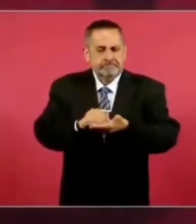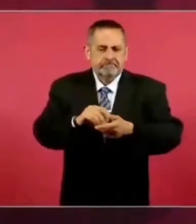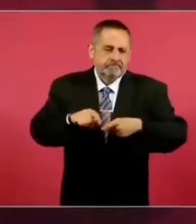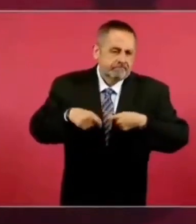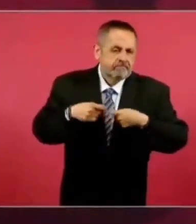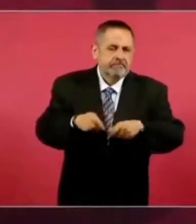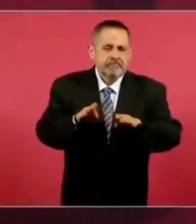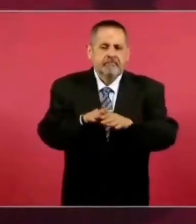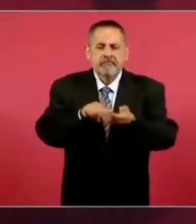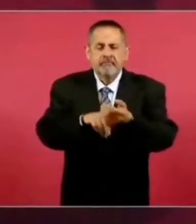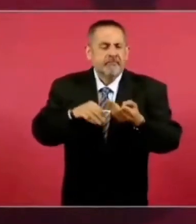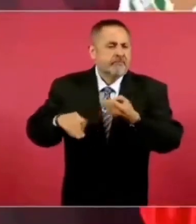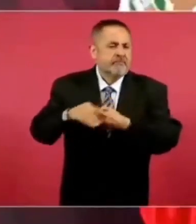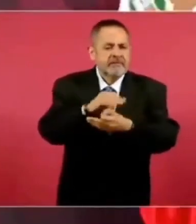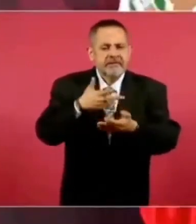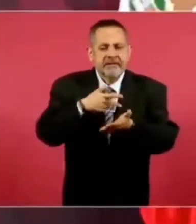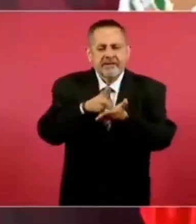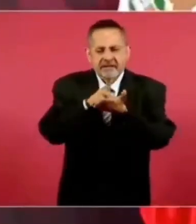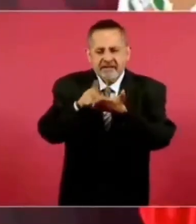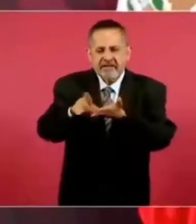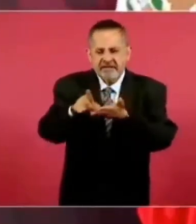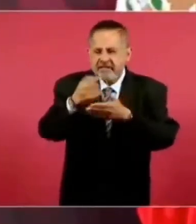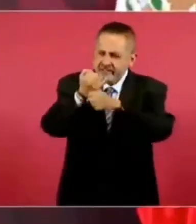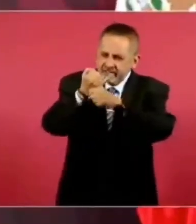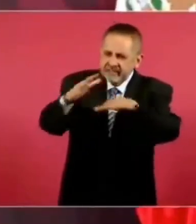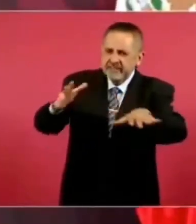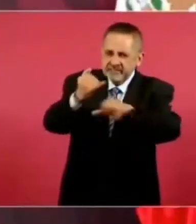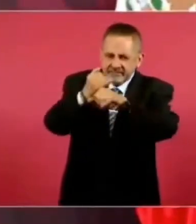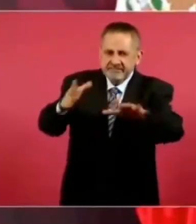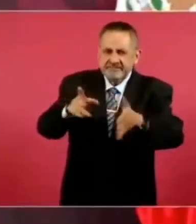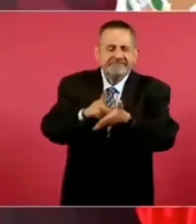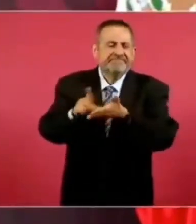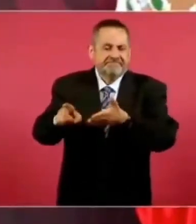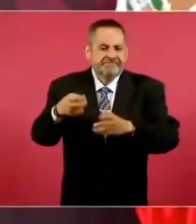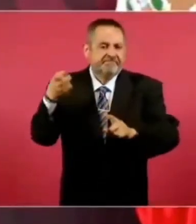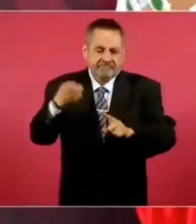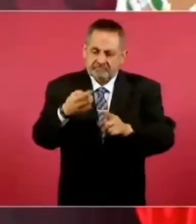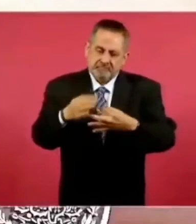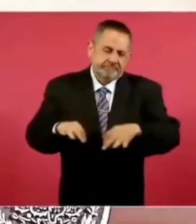garantizando el derecho a la información,